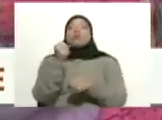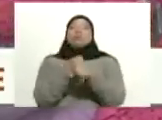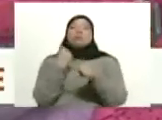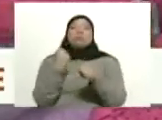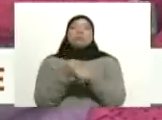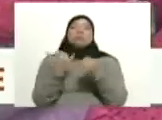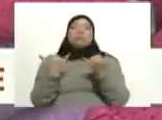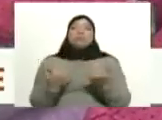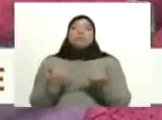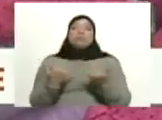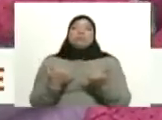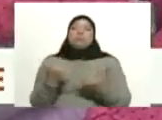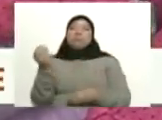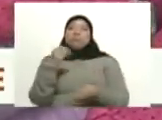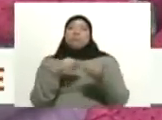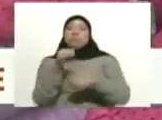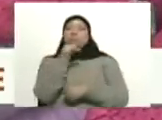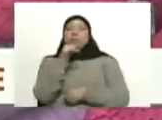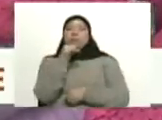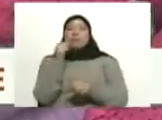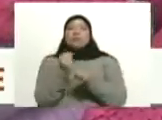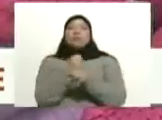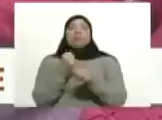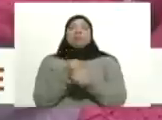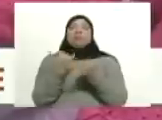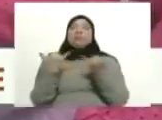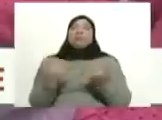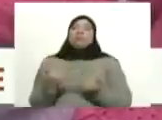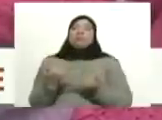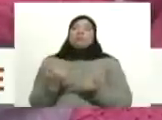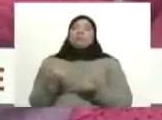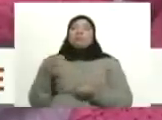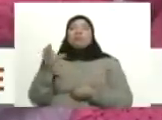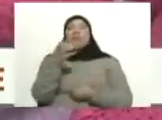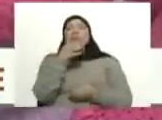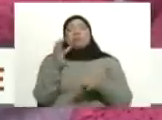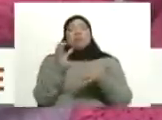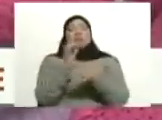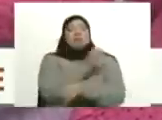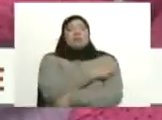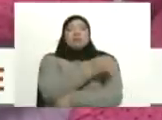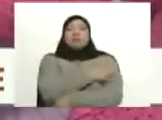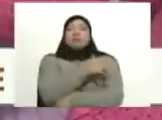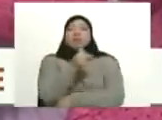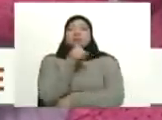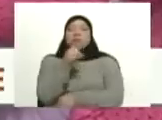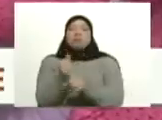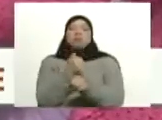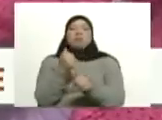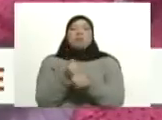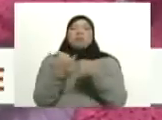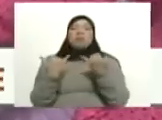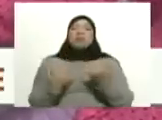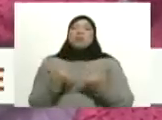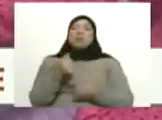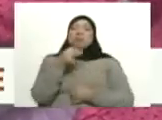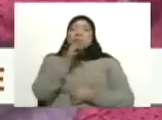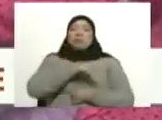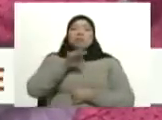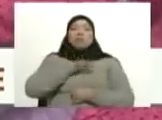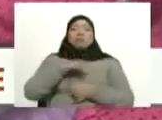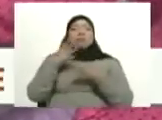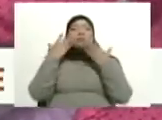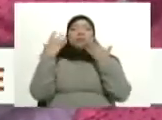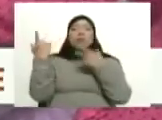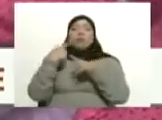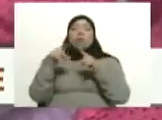dada porque las más amplias mayorías de los partidos opositores participaron en la conformación de este acuerdo. ¿El estigma que se tienen